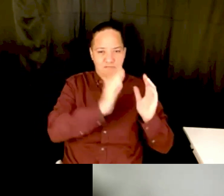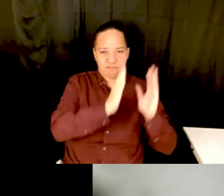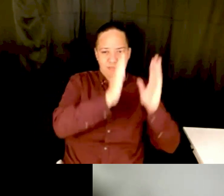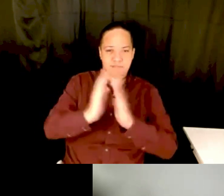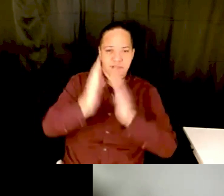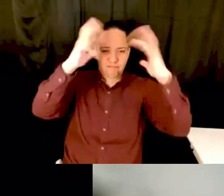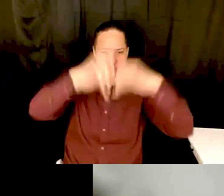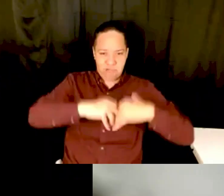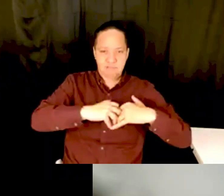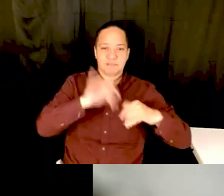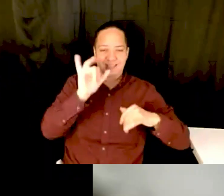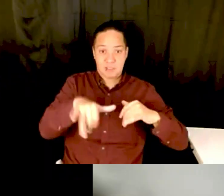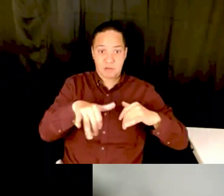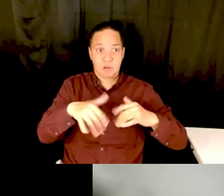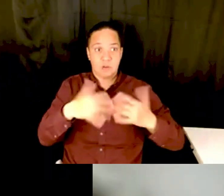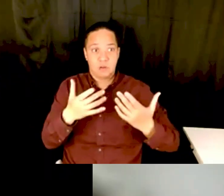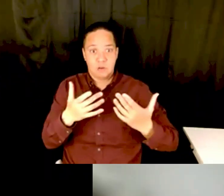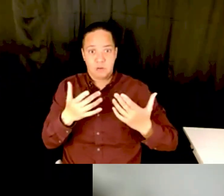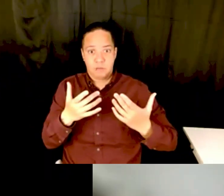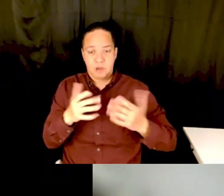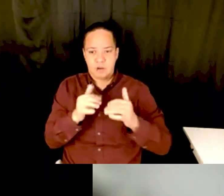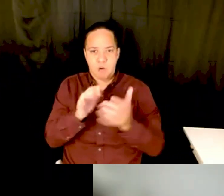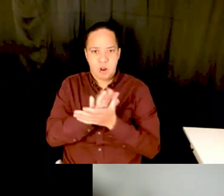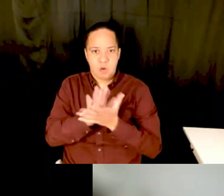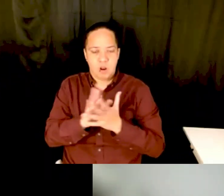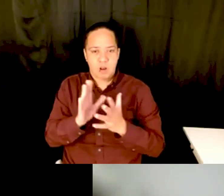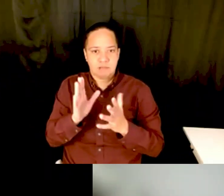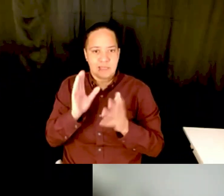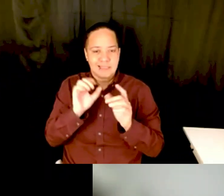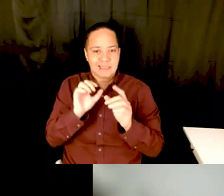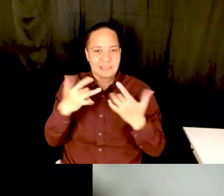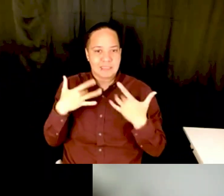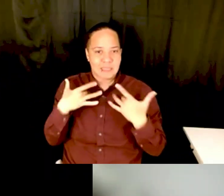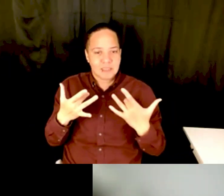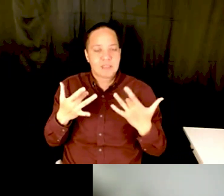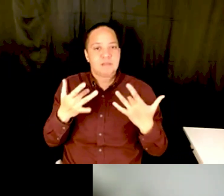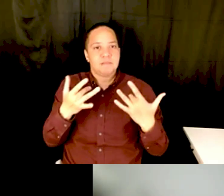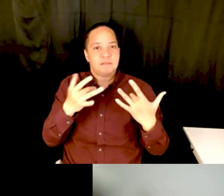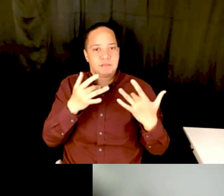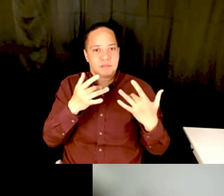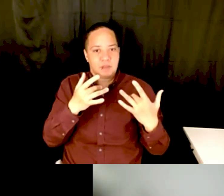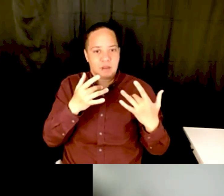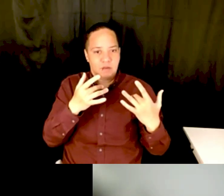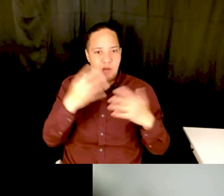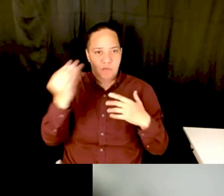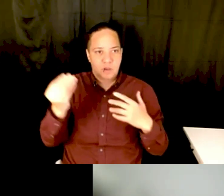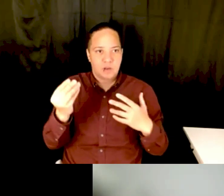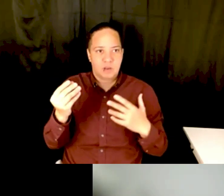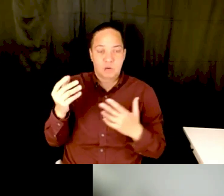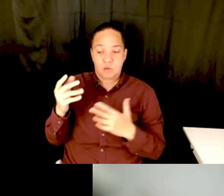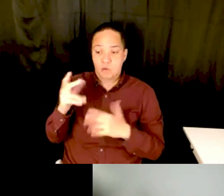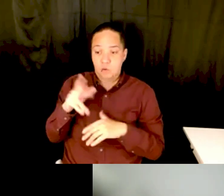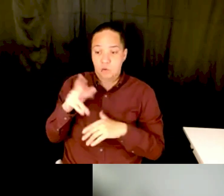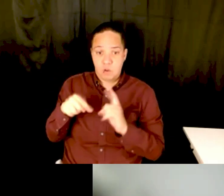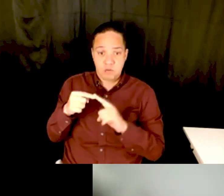reaccionaron hacia ese evento que era exterior. Y recuerdo muy bien como la ayudante del principal me decía, no, cuando yo